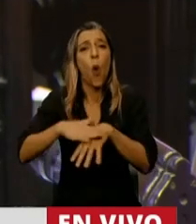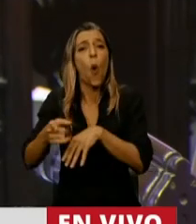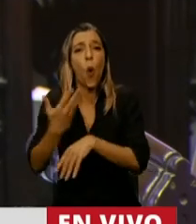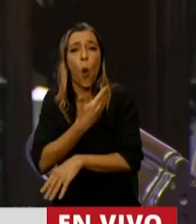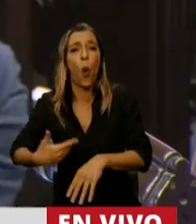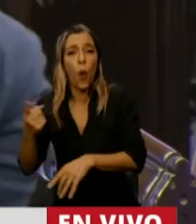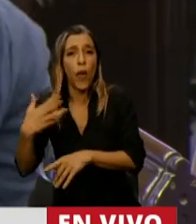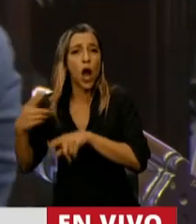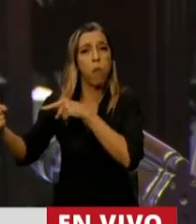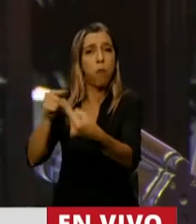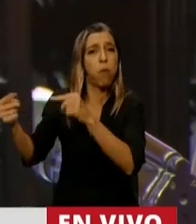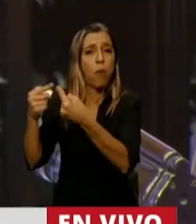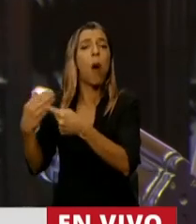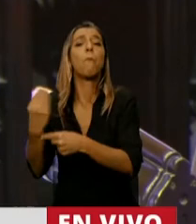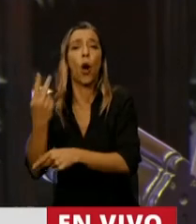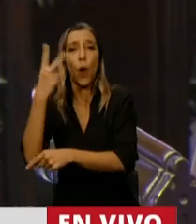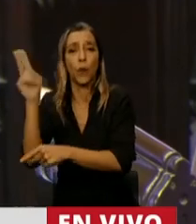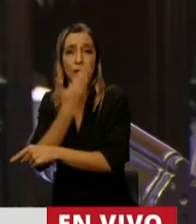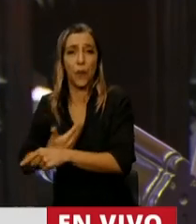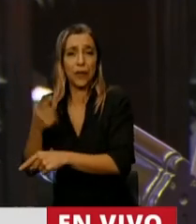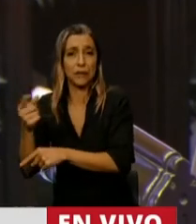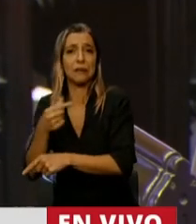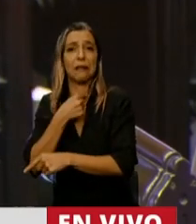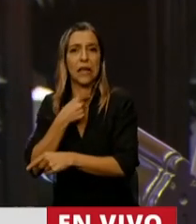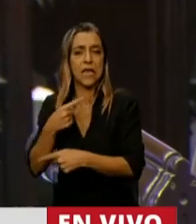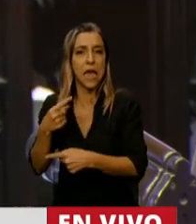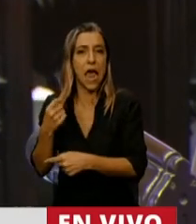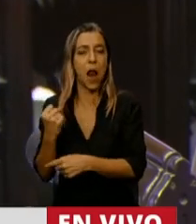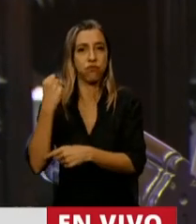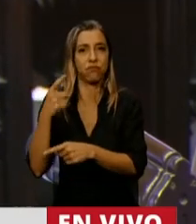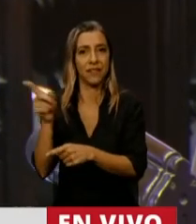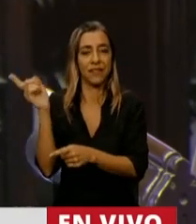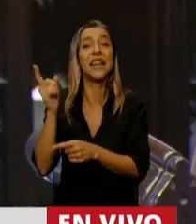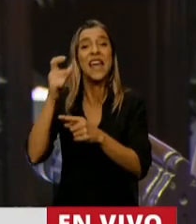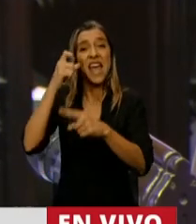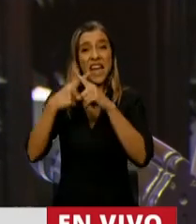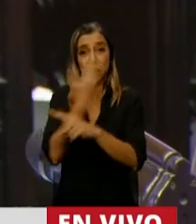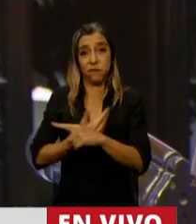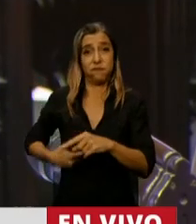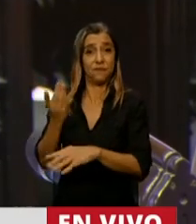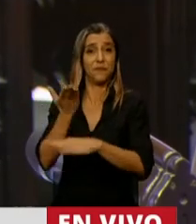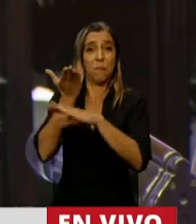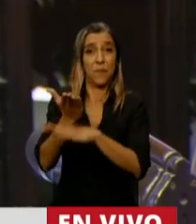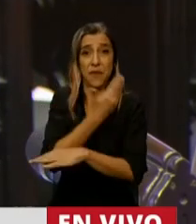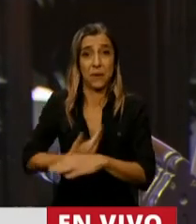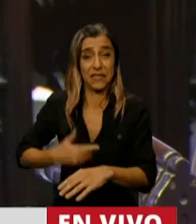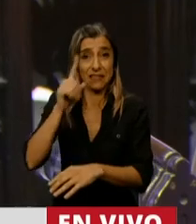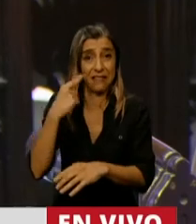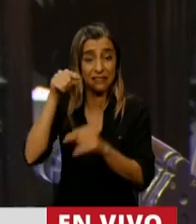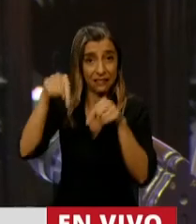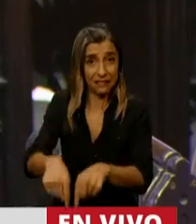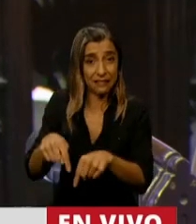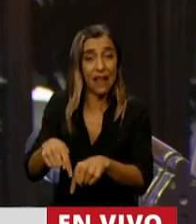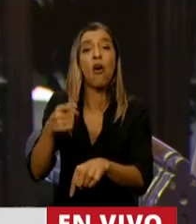quiere conciliar su poder real con el poder formal, un expresidente que le pide al presidente de la Nación que